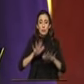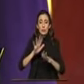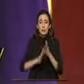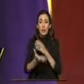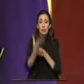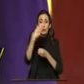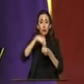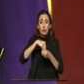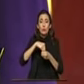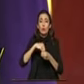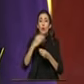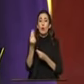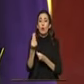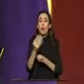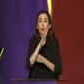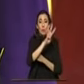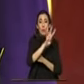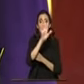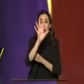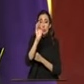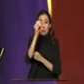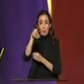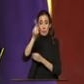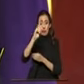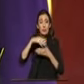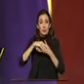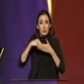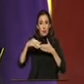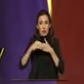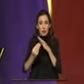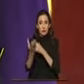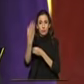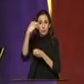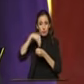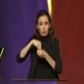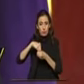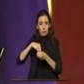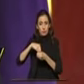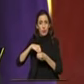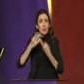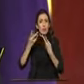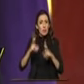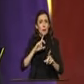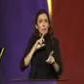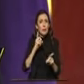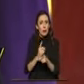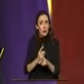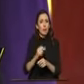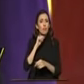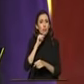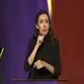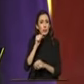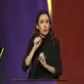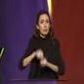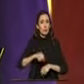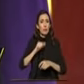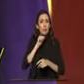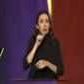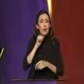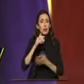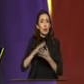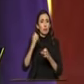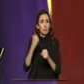el Estado 450 millones de dólares. Pero por supuesto que hay todavía mucho por hacer.